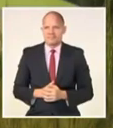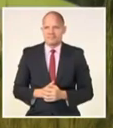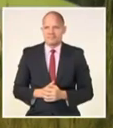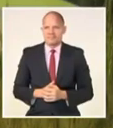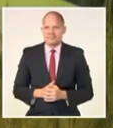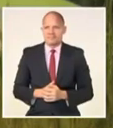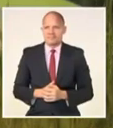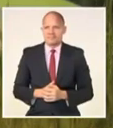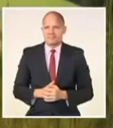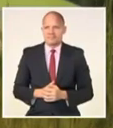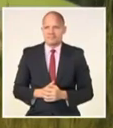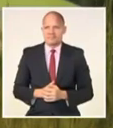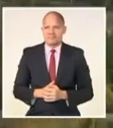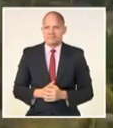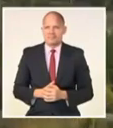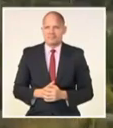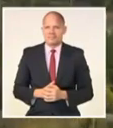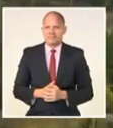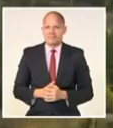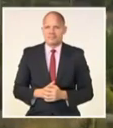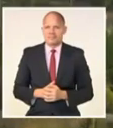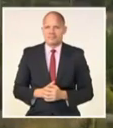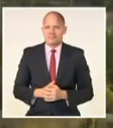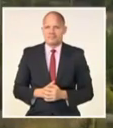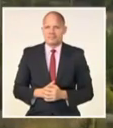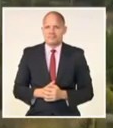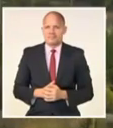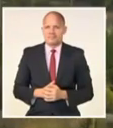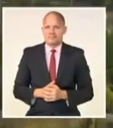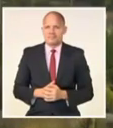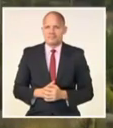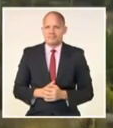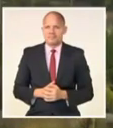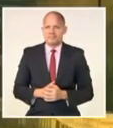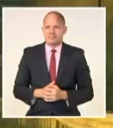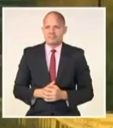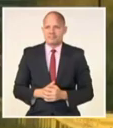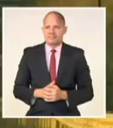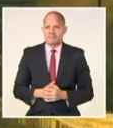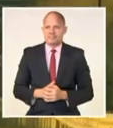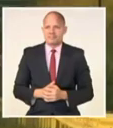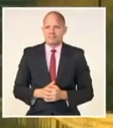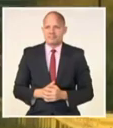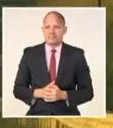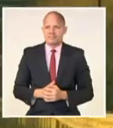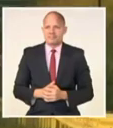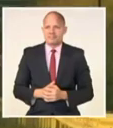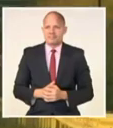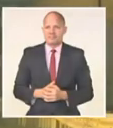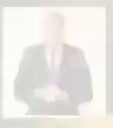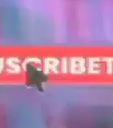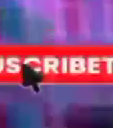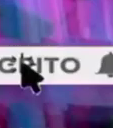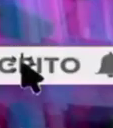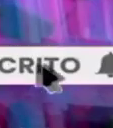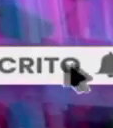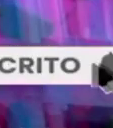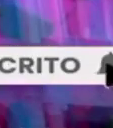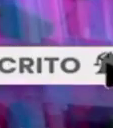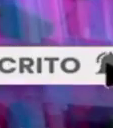José Luis Oviedo, Alberto Dumas y Bernardo Espinosa, Canal Cubano de